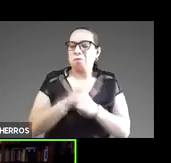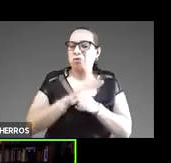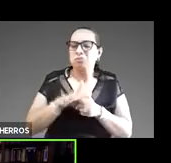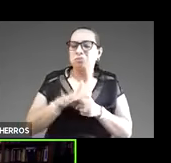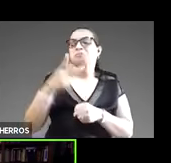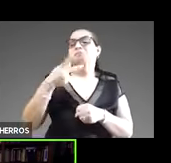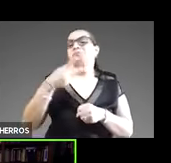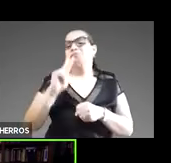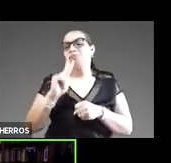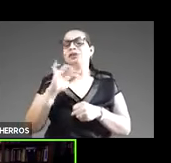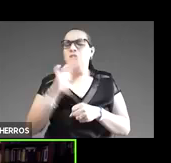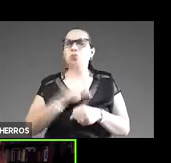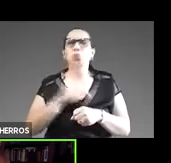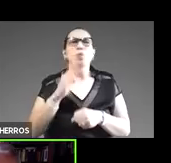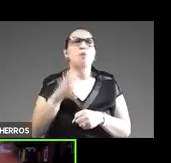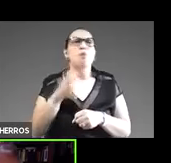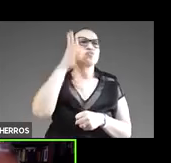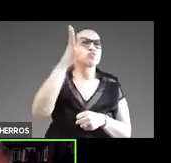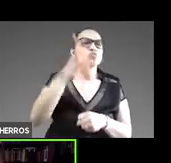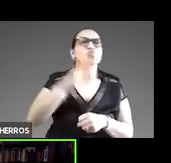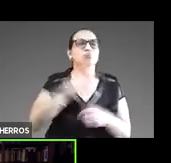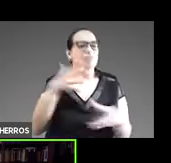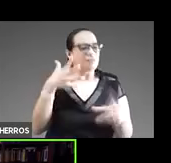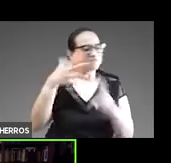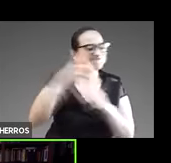como horizonte de llegada, ¿no?